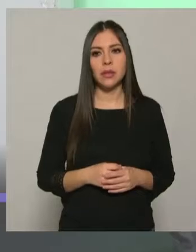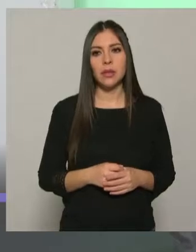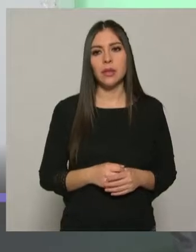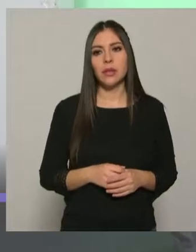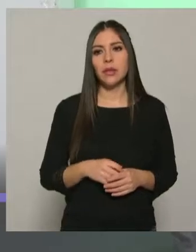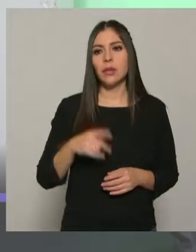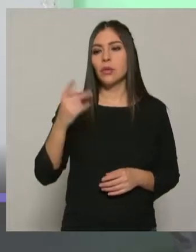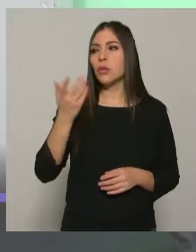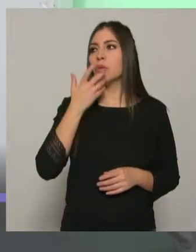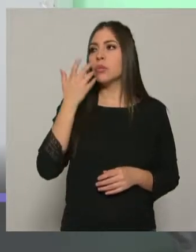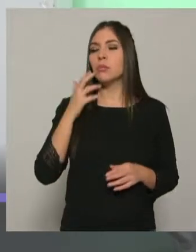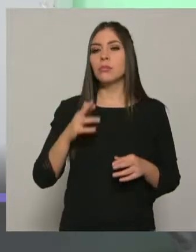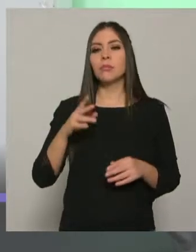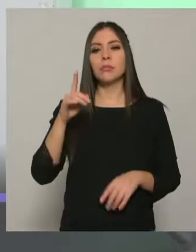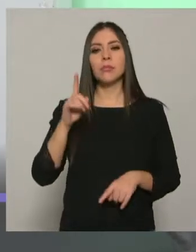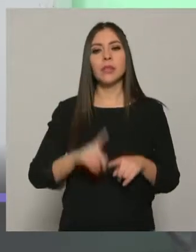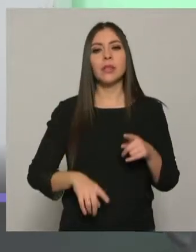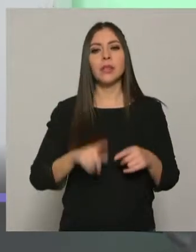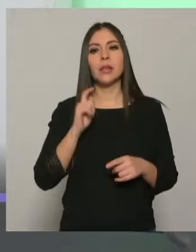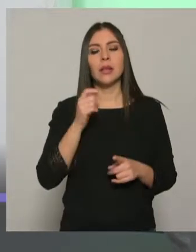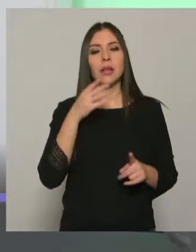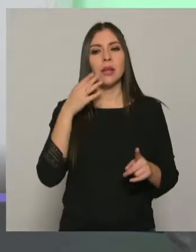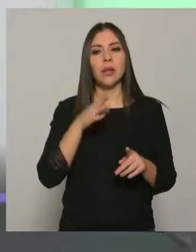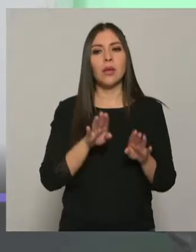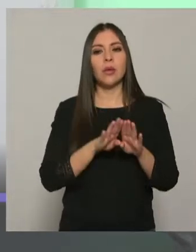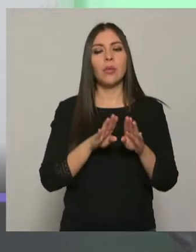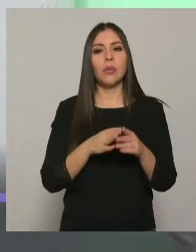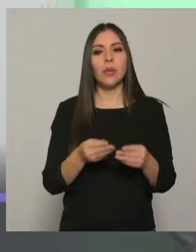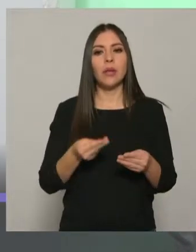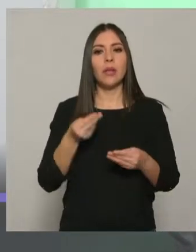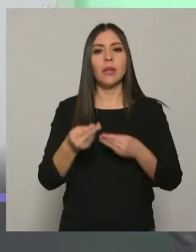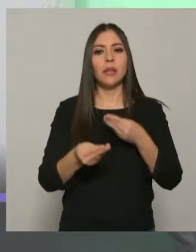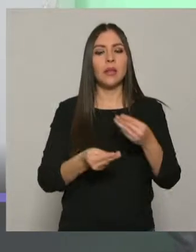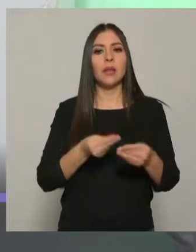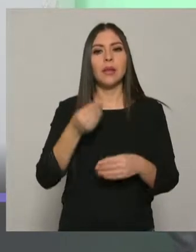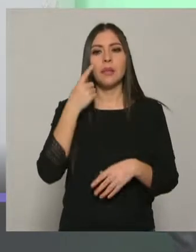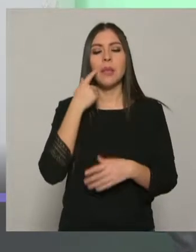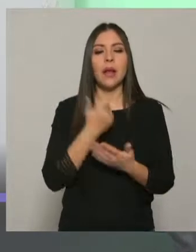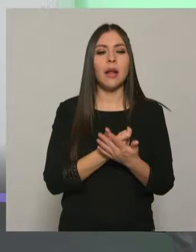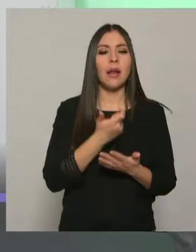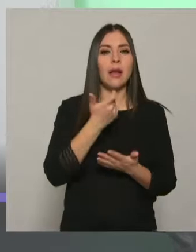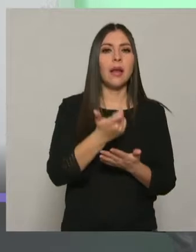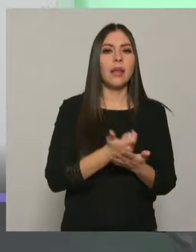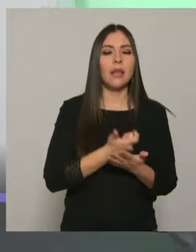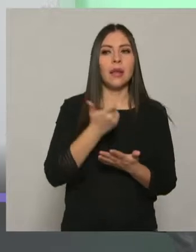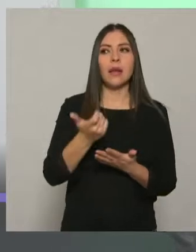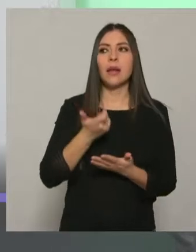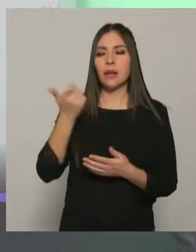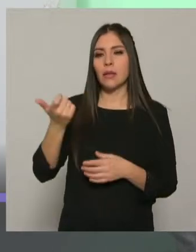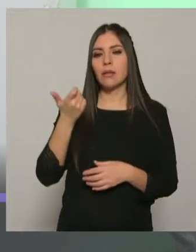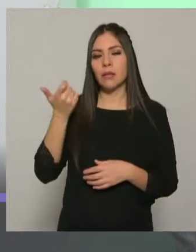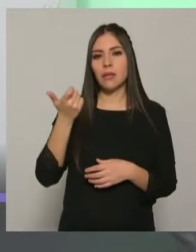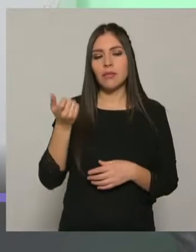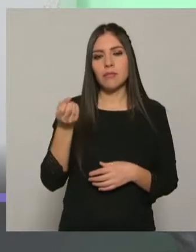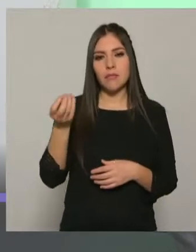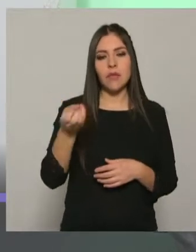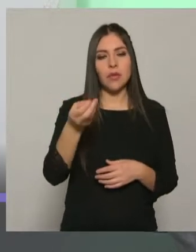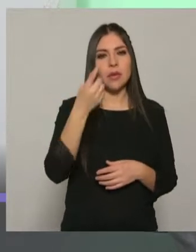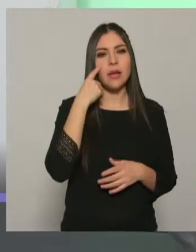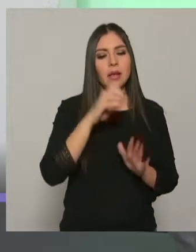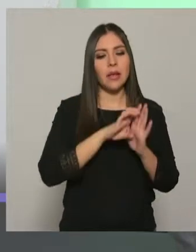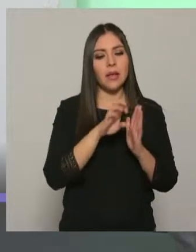hay en materia de entregar transferencias monetarias a través de